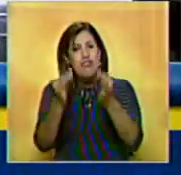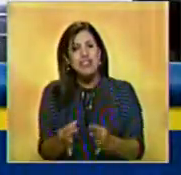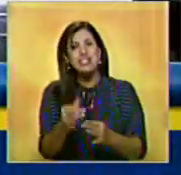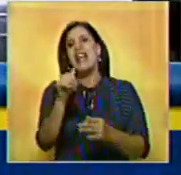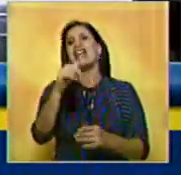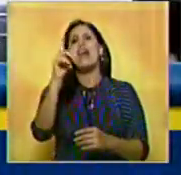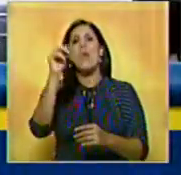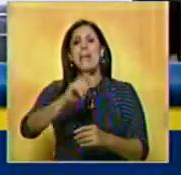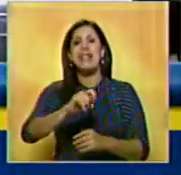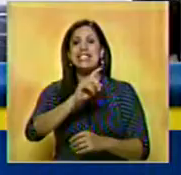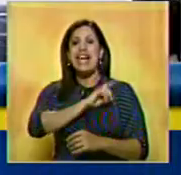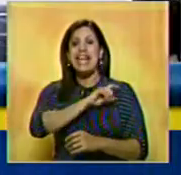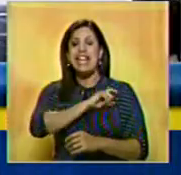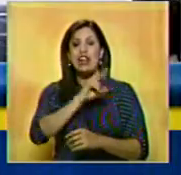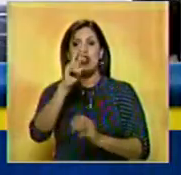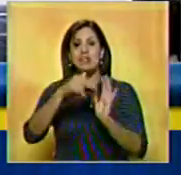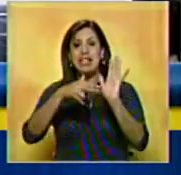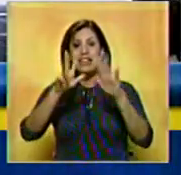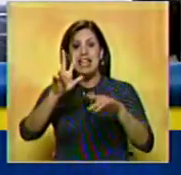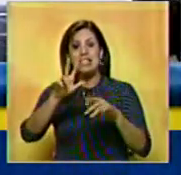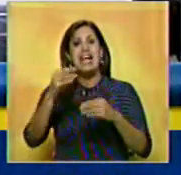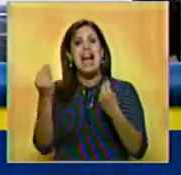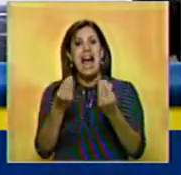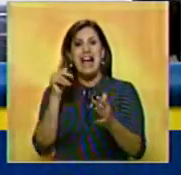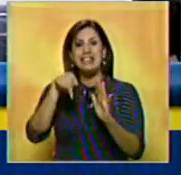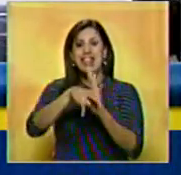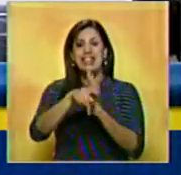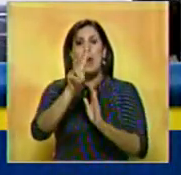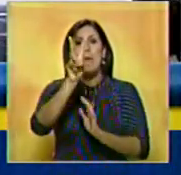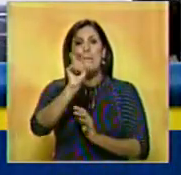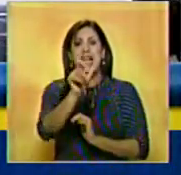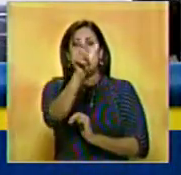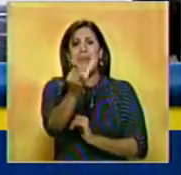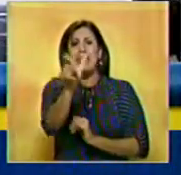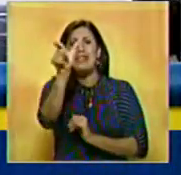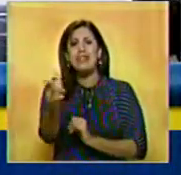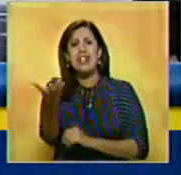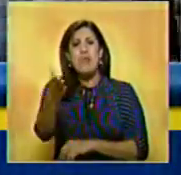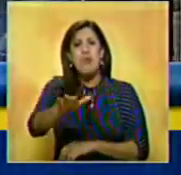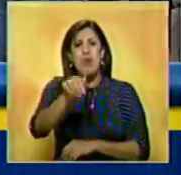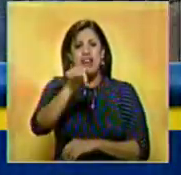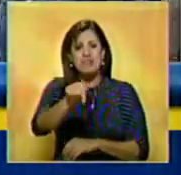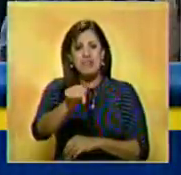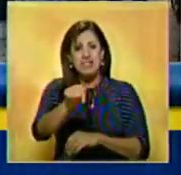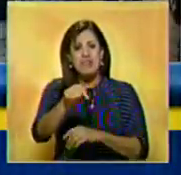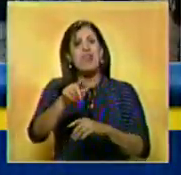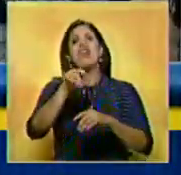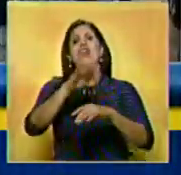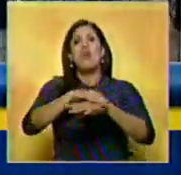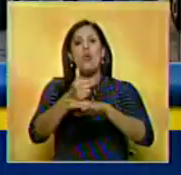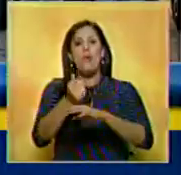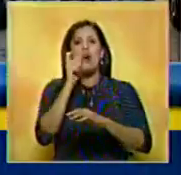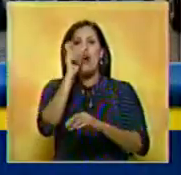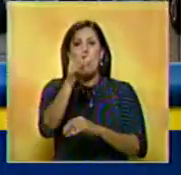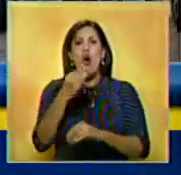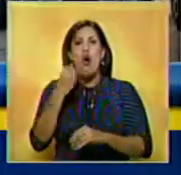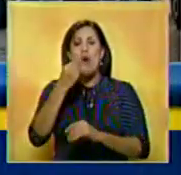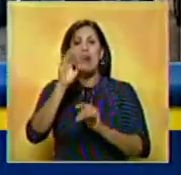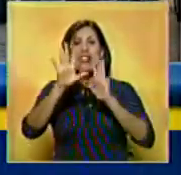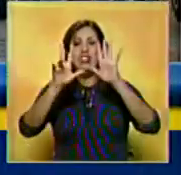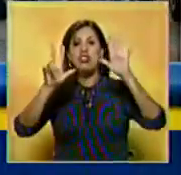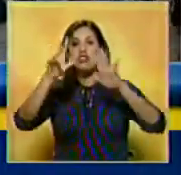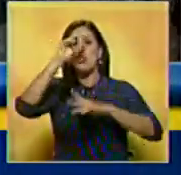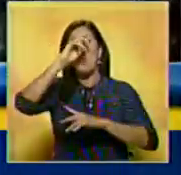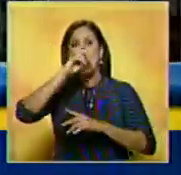extraoficialmente, en lo que va del mes de enero del 2013, han ingresado 20 cadáveres a esta medicatura forense. Destaca el caso de un joven de